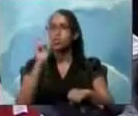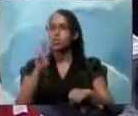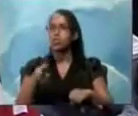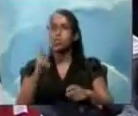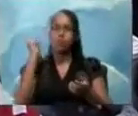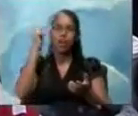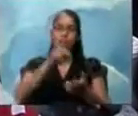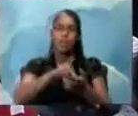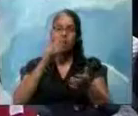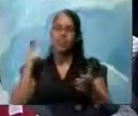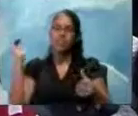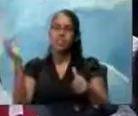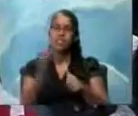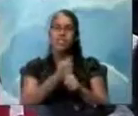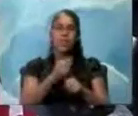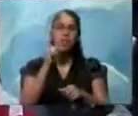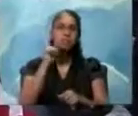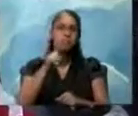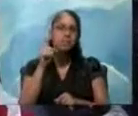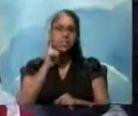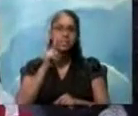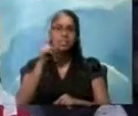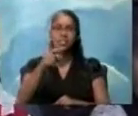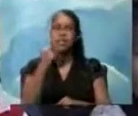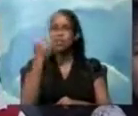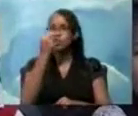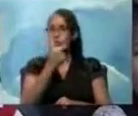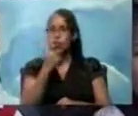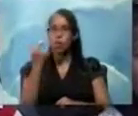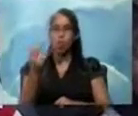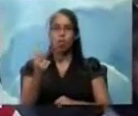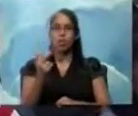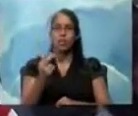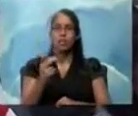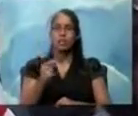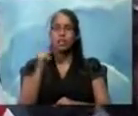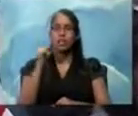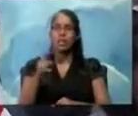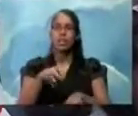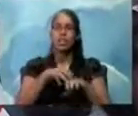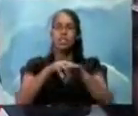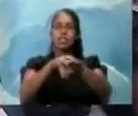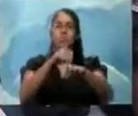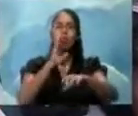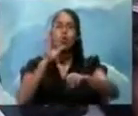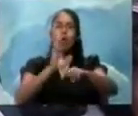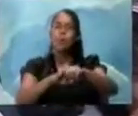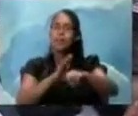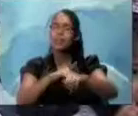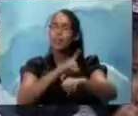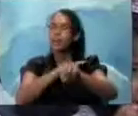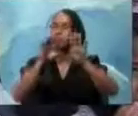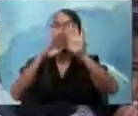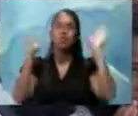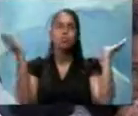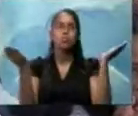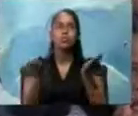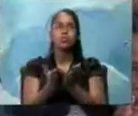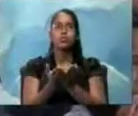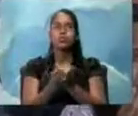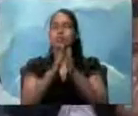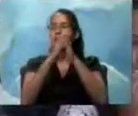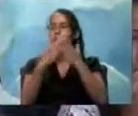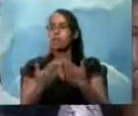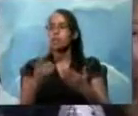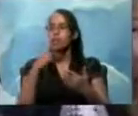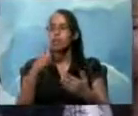fue hallada mentira en su boca, él llevó los pecados del mundo. La Biblia